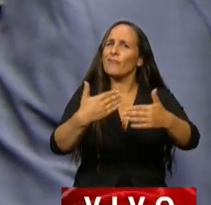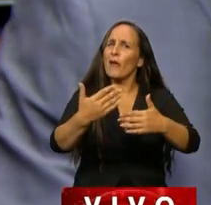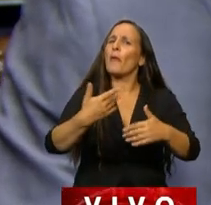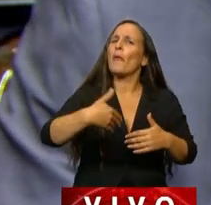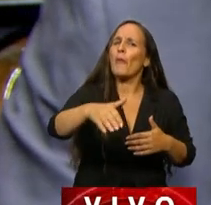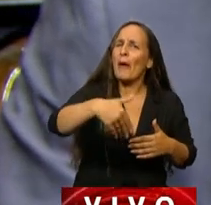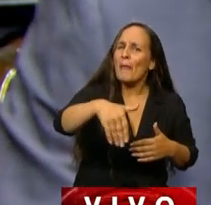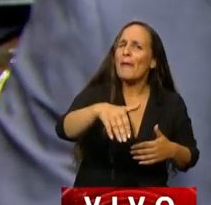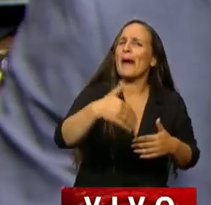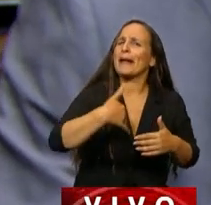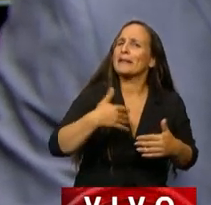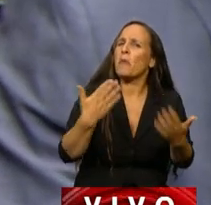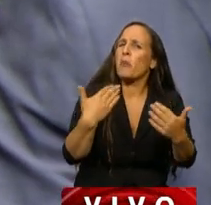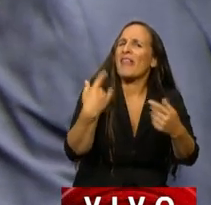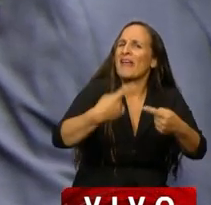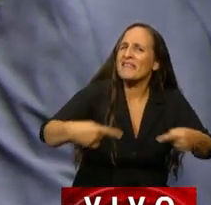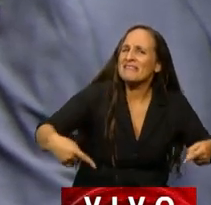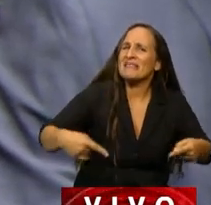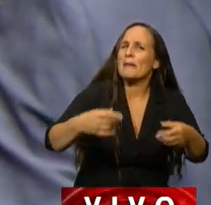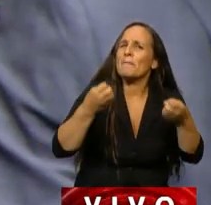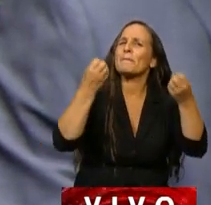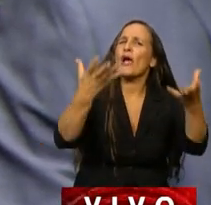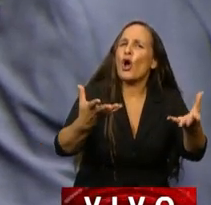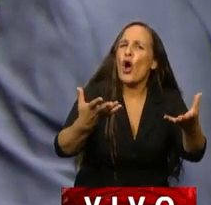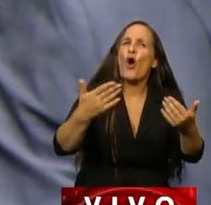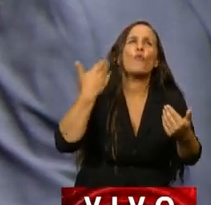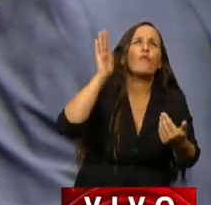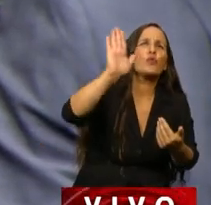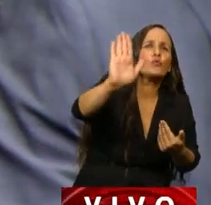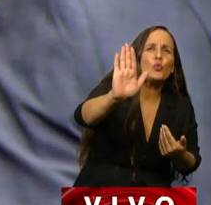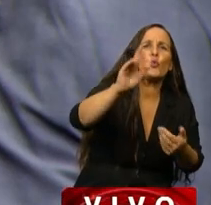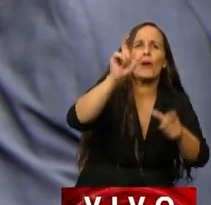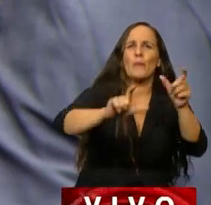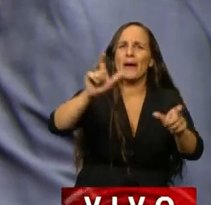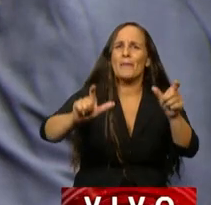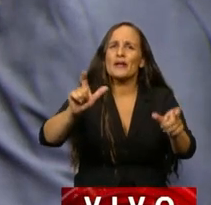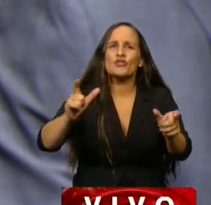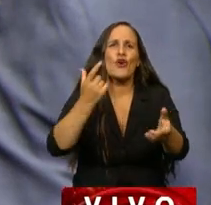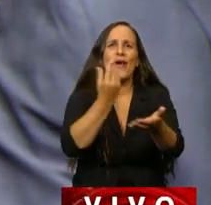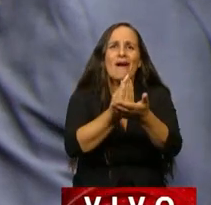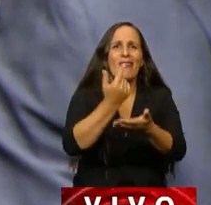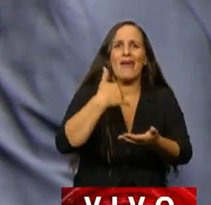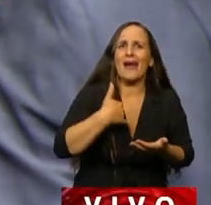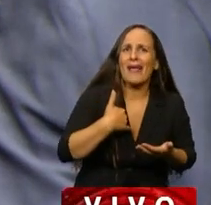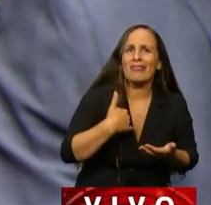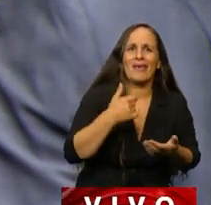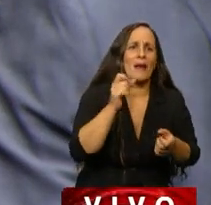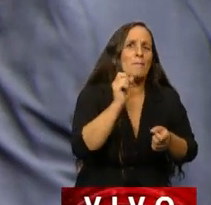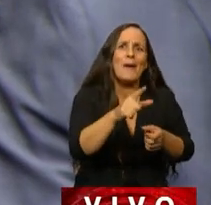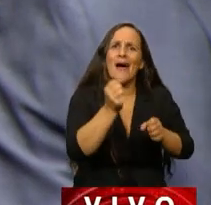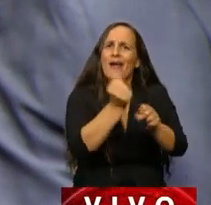mayores posibilidades, certezas y una visión de futuro para nuestros compatriotas que puedan desarrollar sus